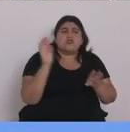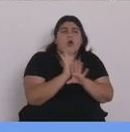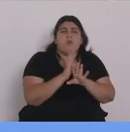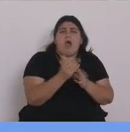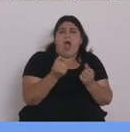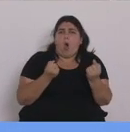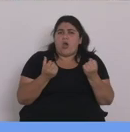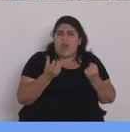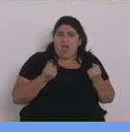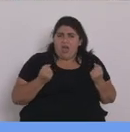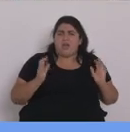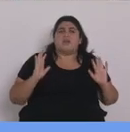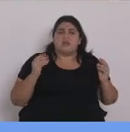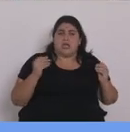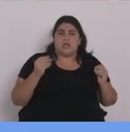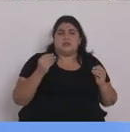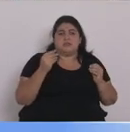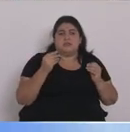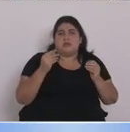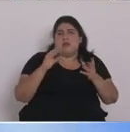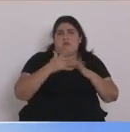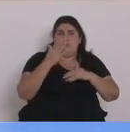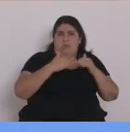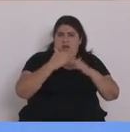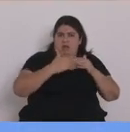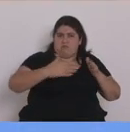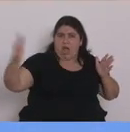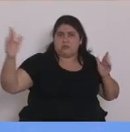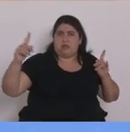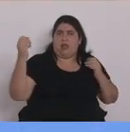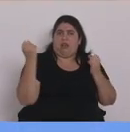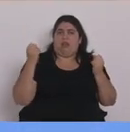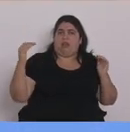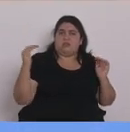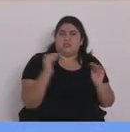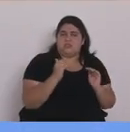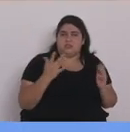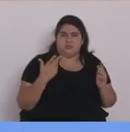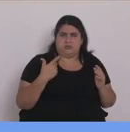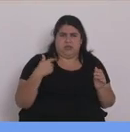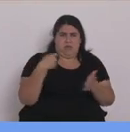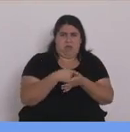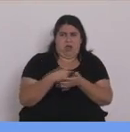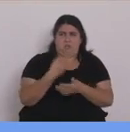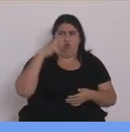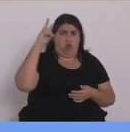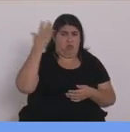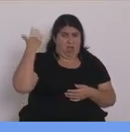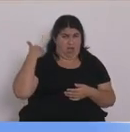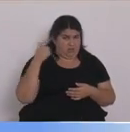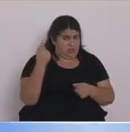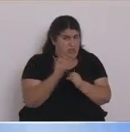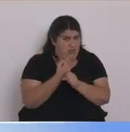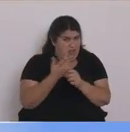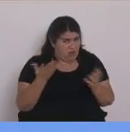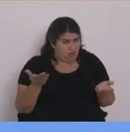53 mil viviendas, los ahorramos 13 mil kilómetros, los ahorramos, porque si no hubiéramos pagado el doble y teníamos posibilidad en aquel tiempo, en vez del fondo, sacar un